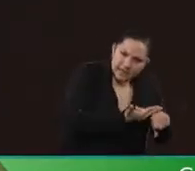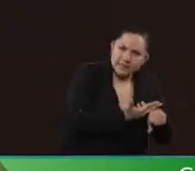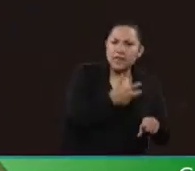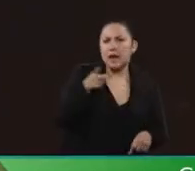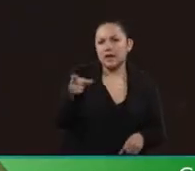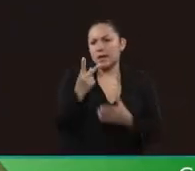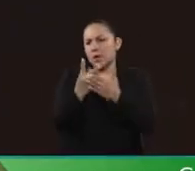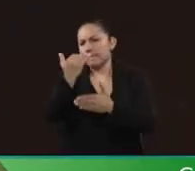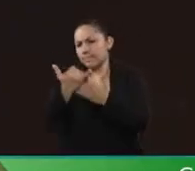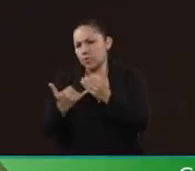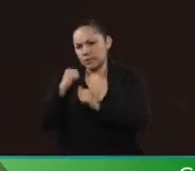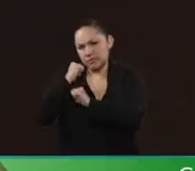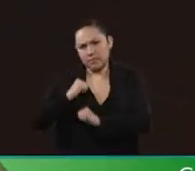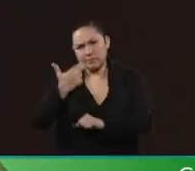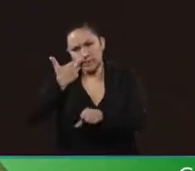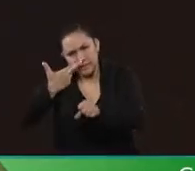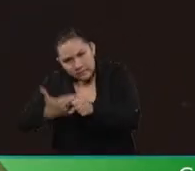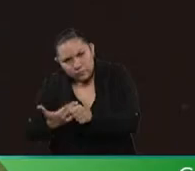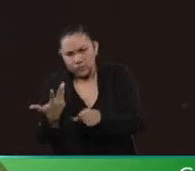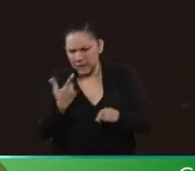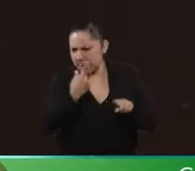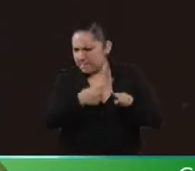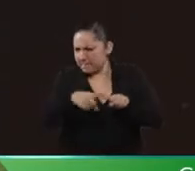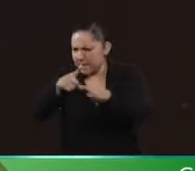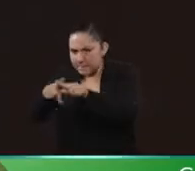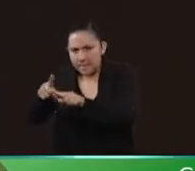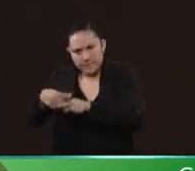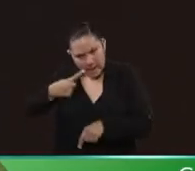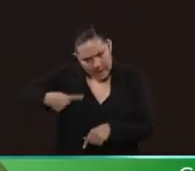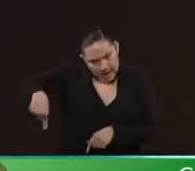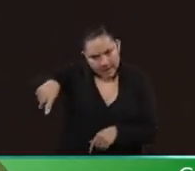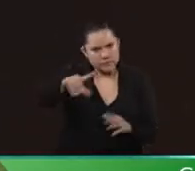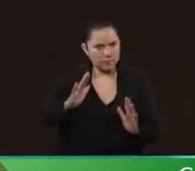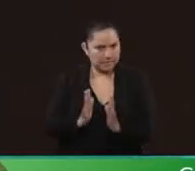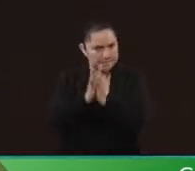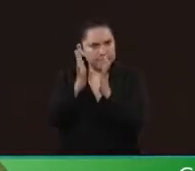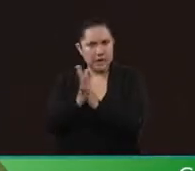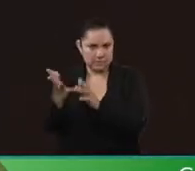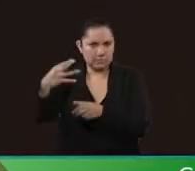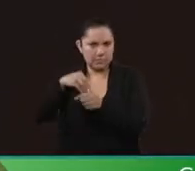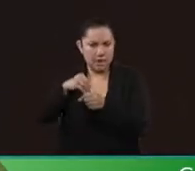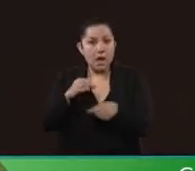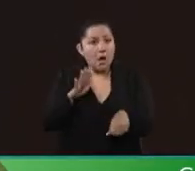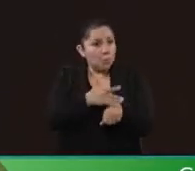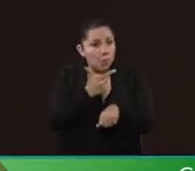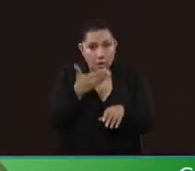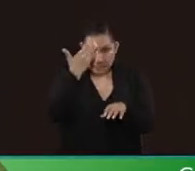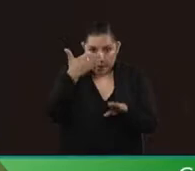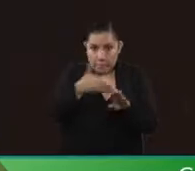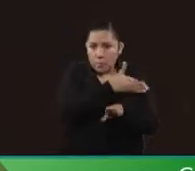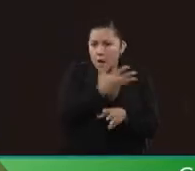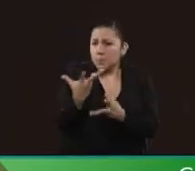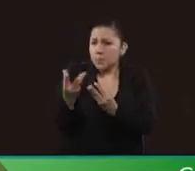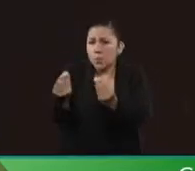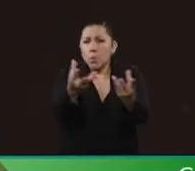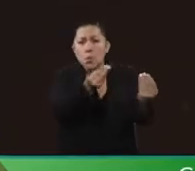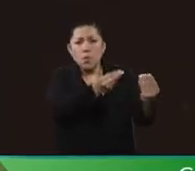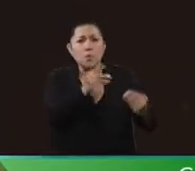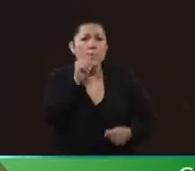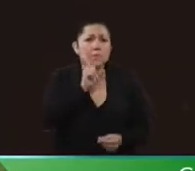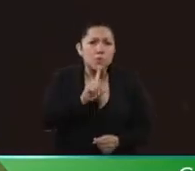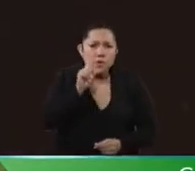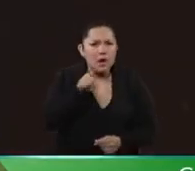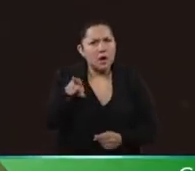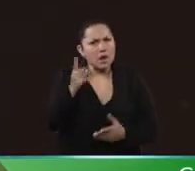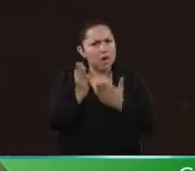y magistradas están truncando la carrera profesional de miles de mujeres aquellas que además con